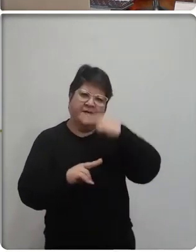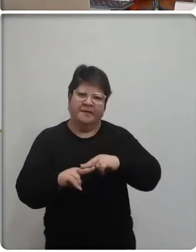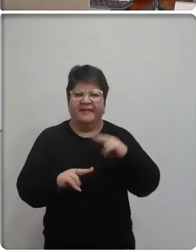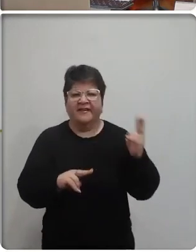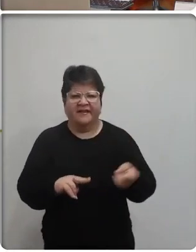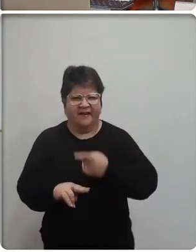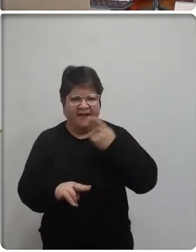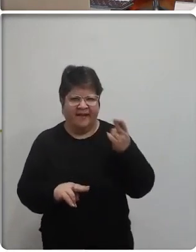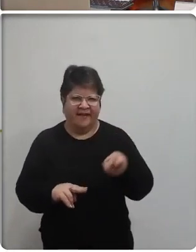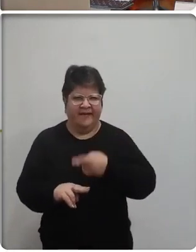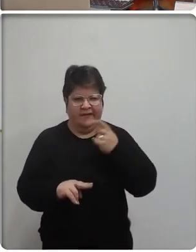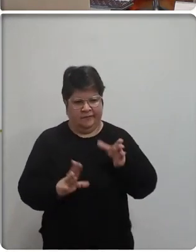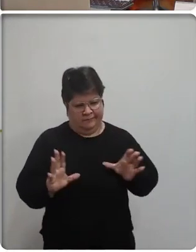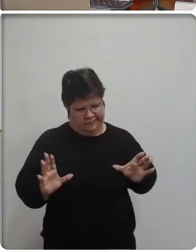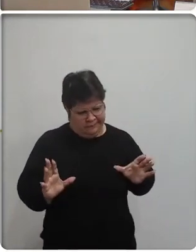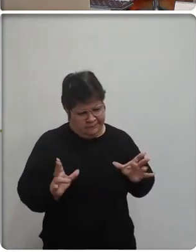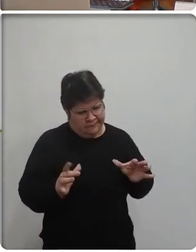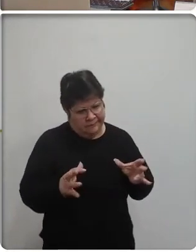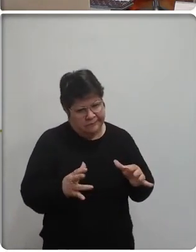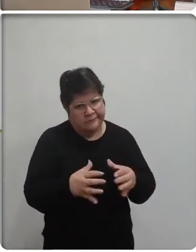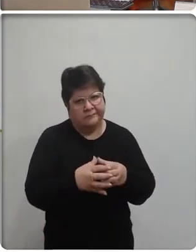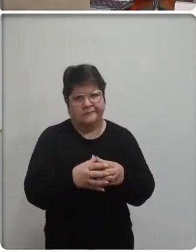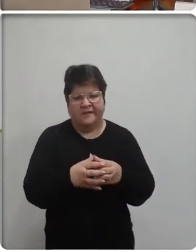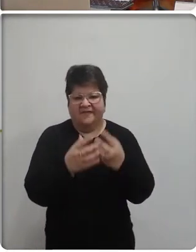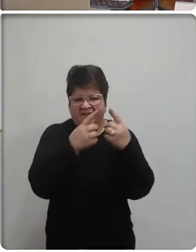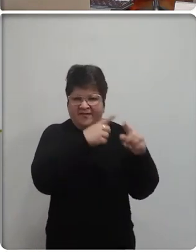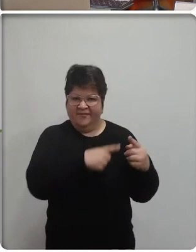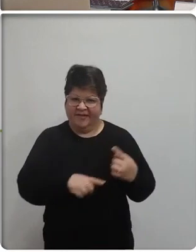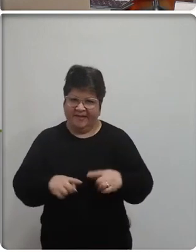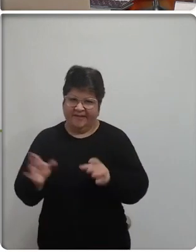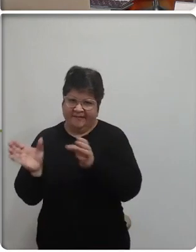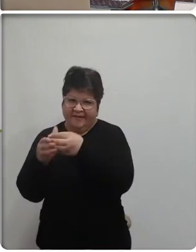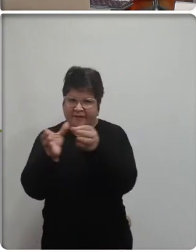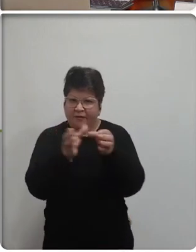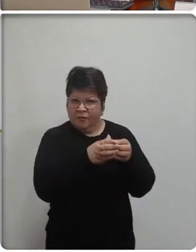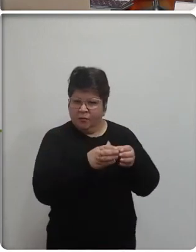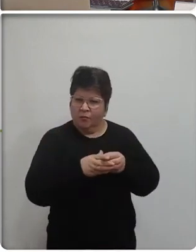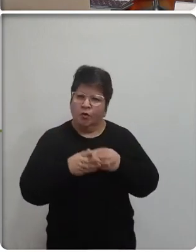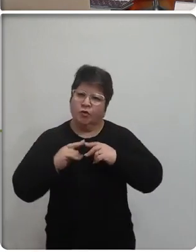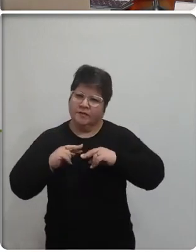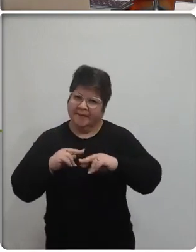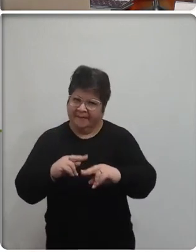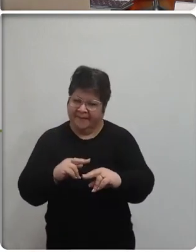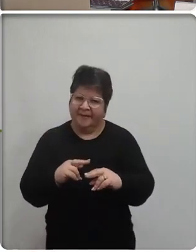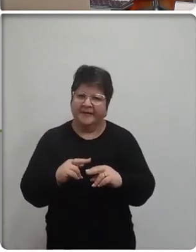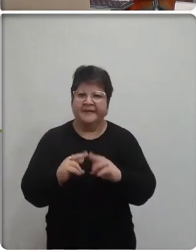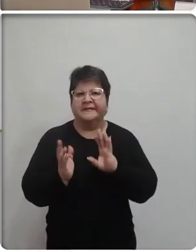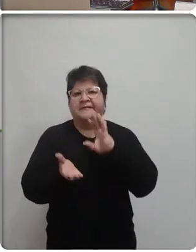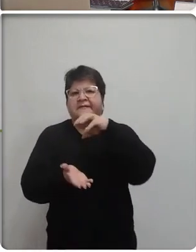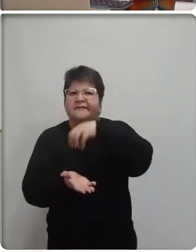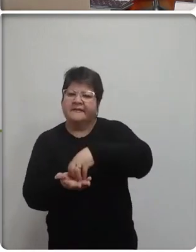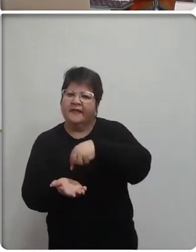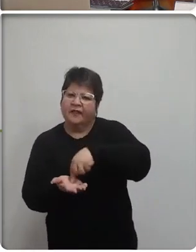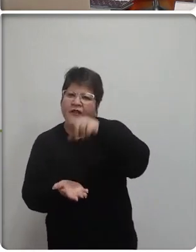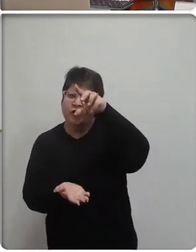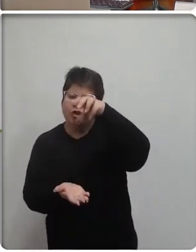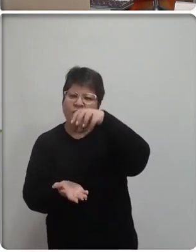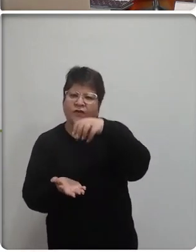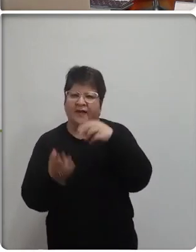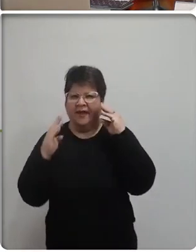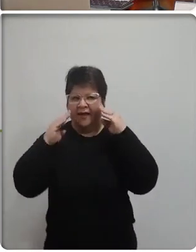se reagruparon en distintos grupos y lo que se decidió mantener y ser centros de atención es en las